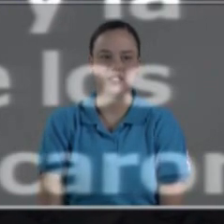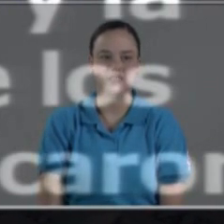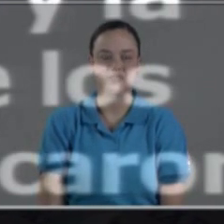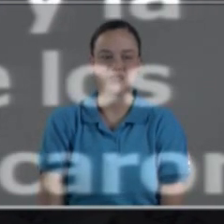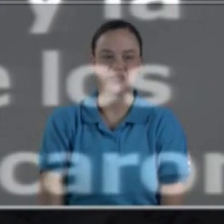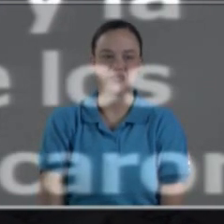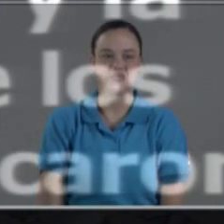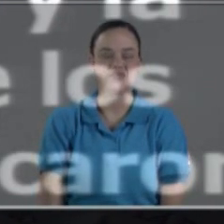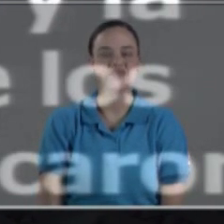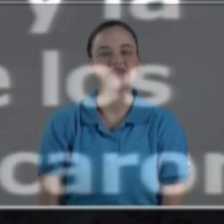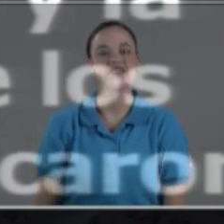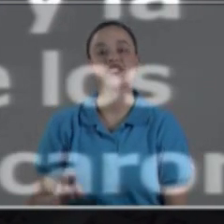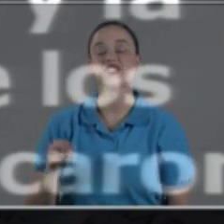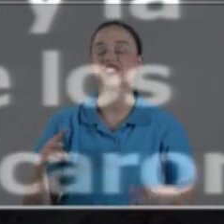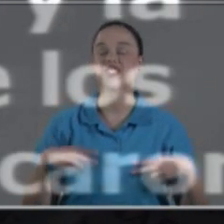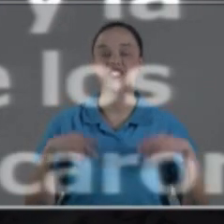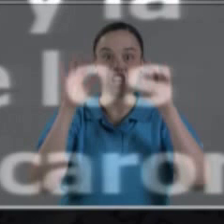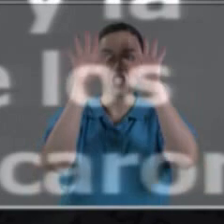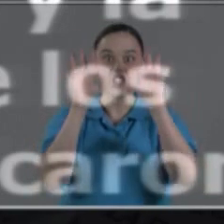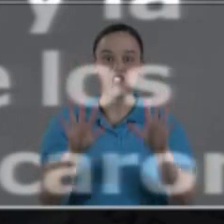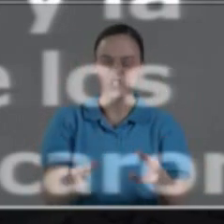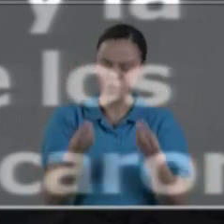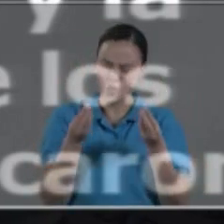no había llovido así